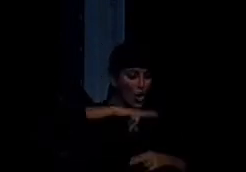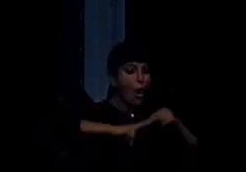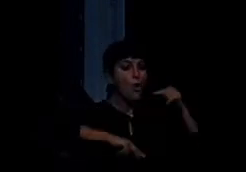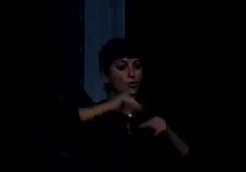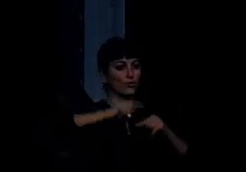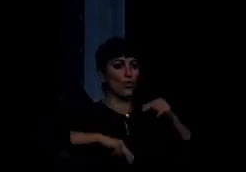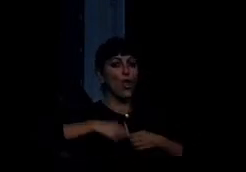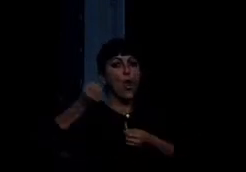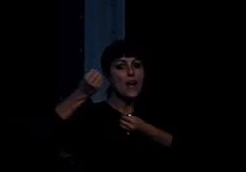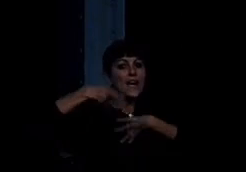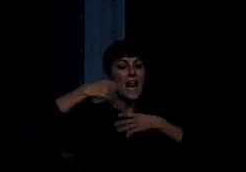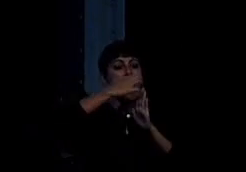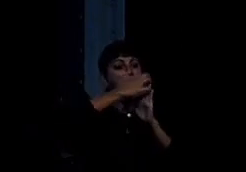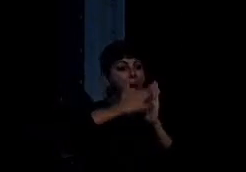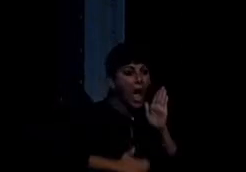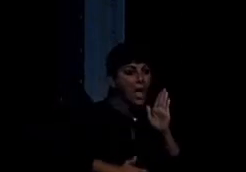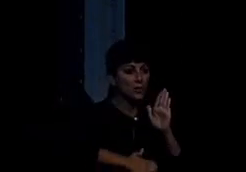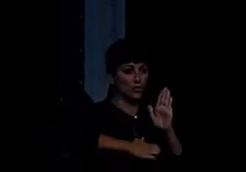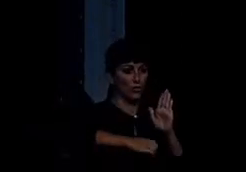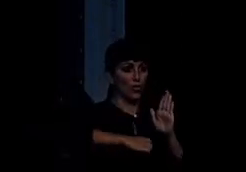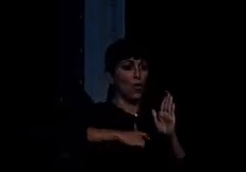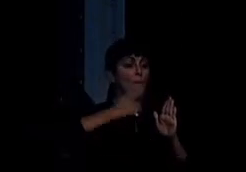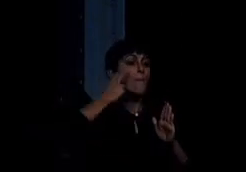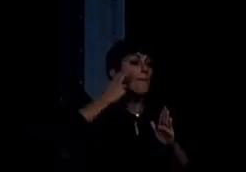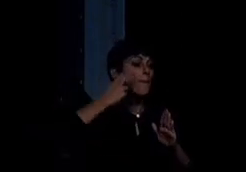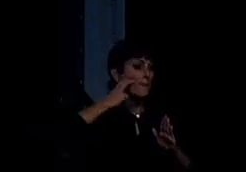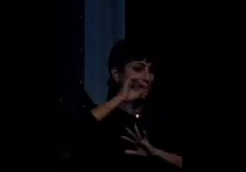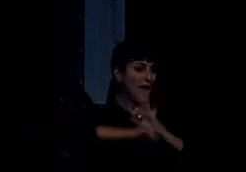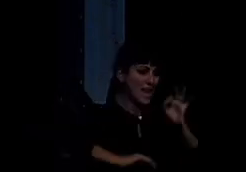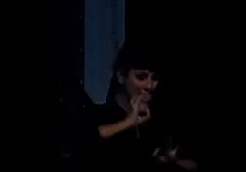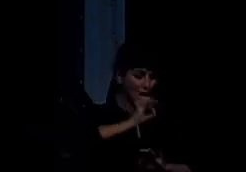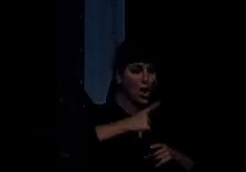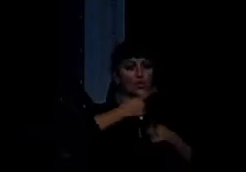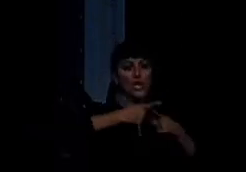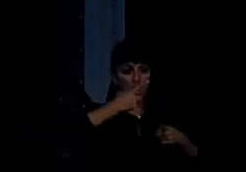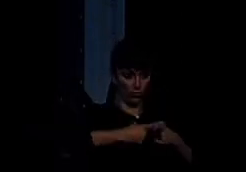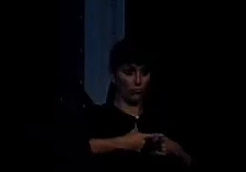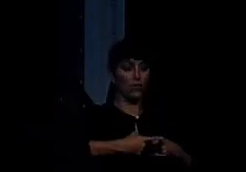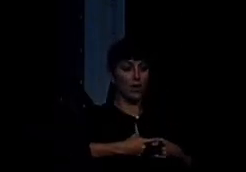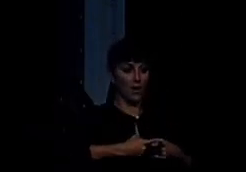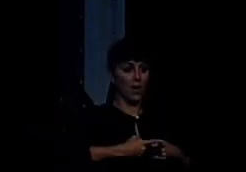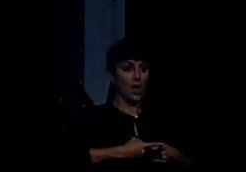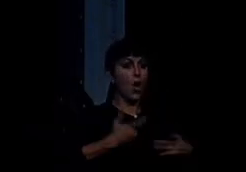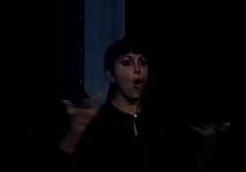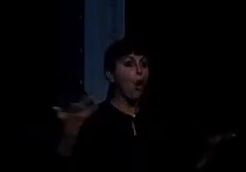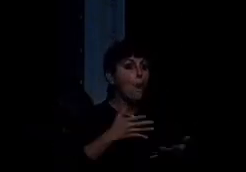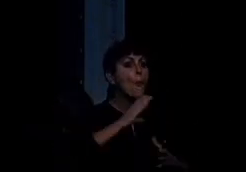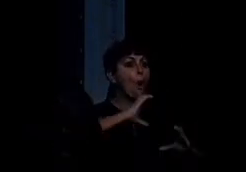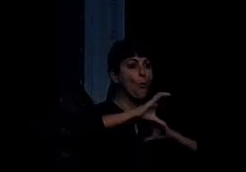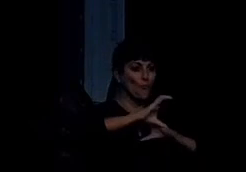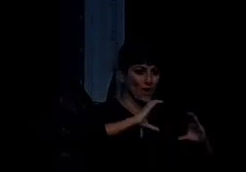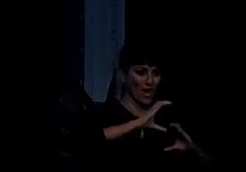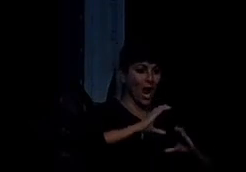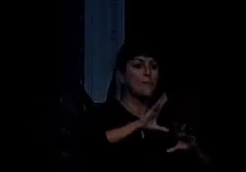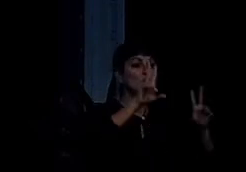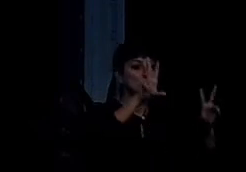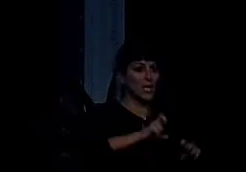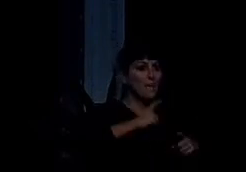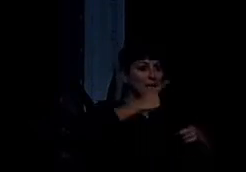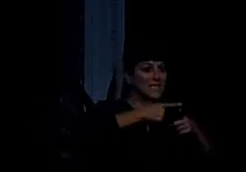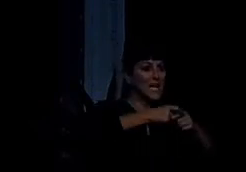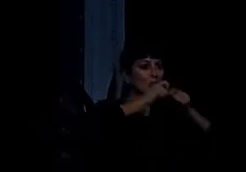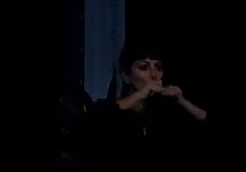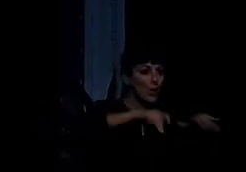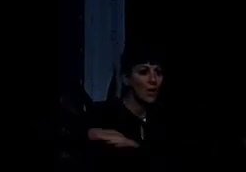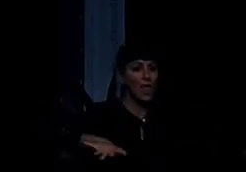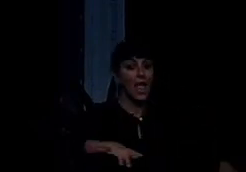los relatos sobre el peligro sexual, en cómo comunicamos, reproducimos violencia sexual y que la única manera de hacerle